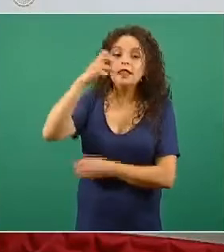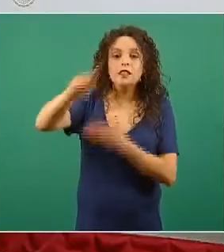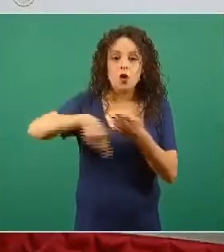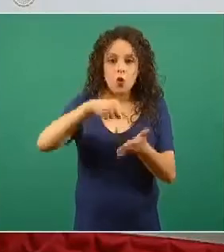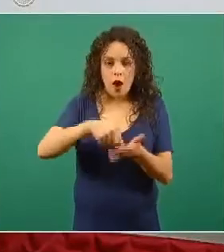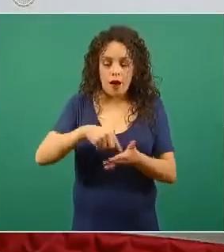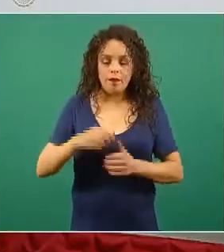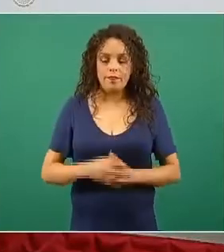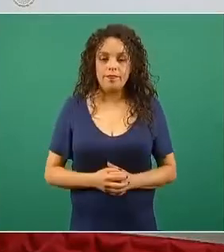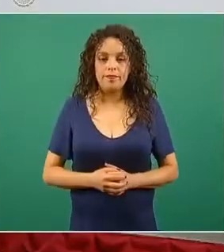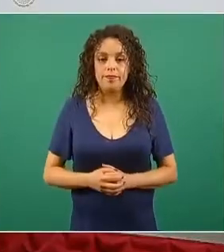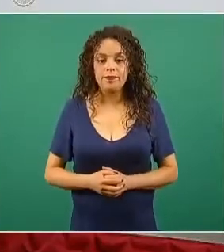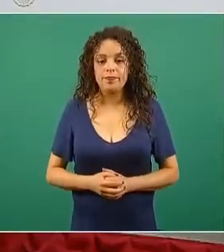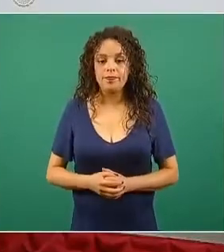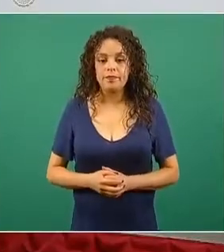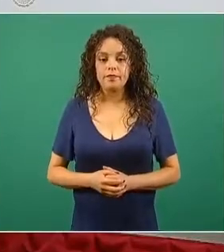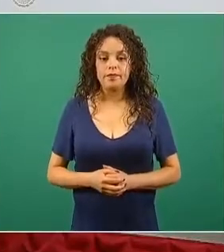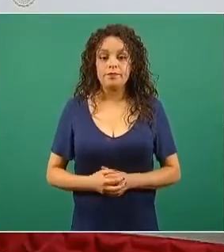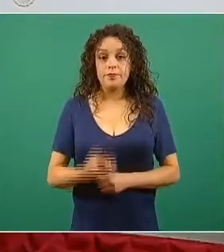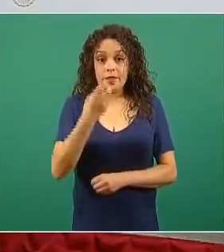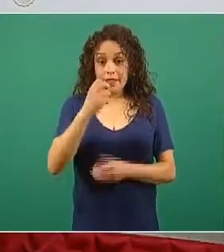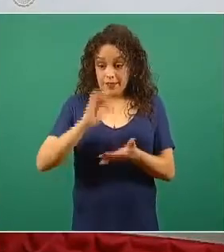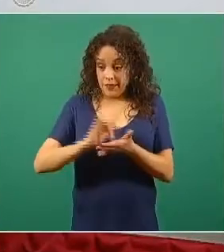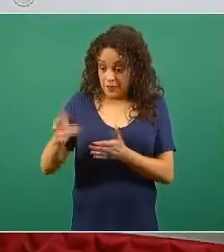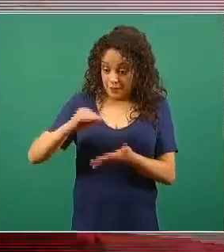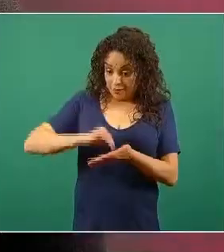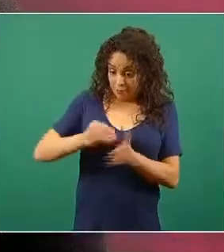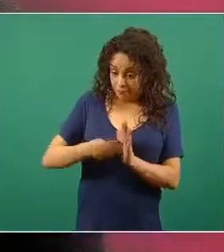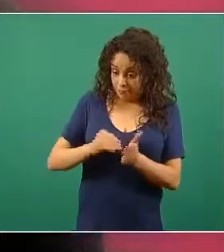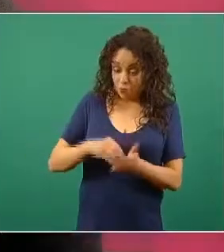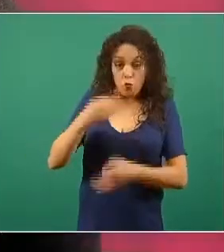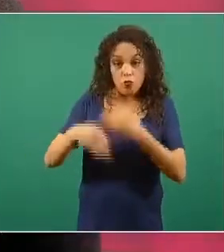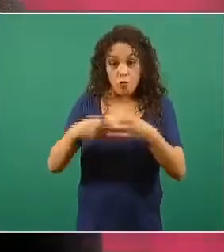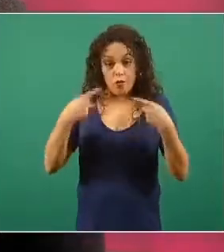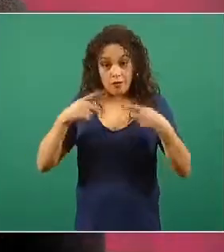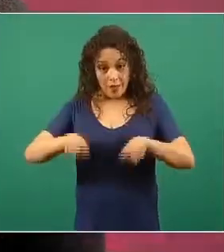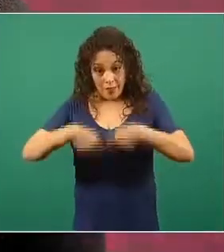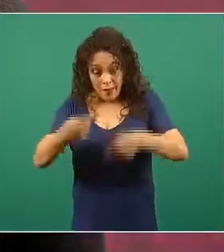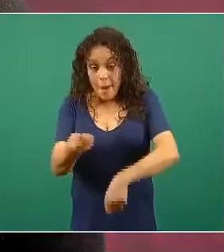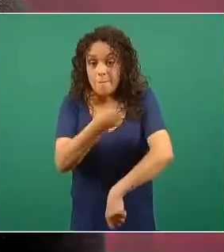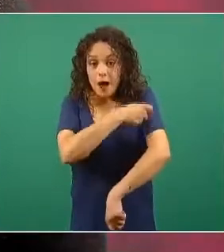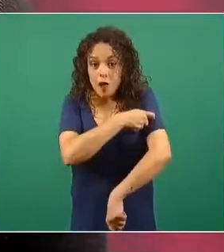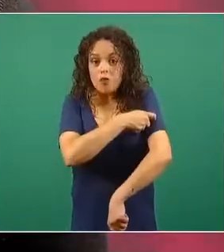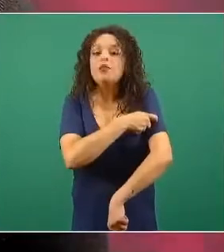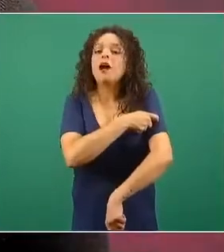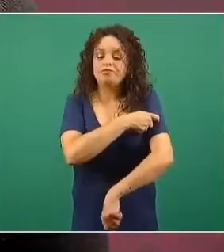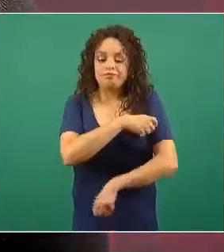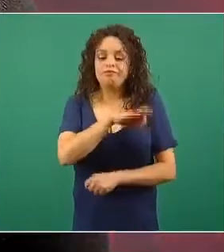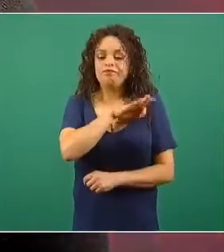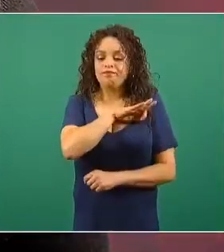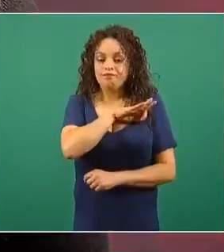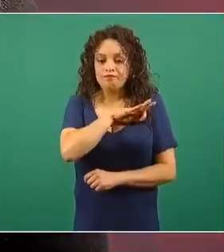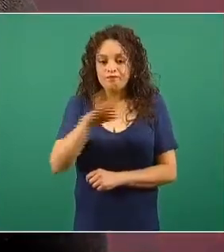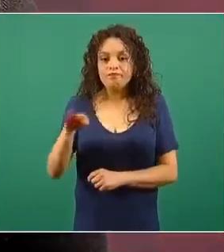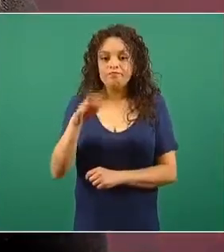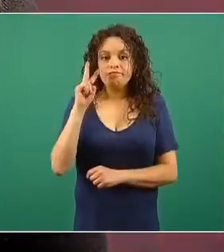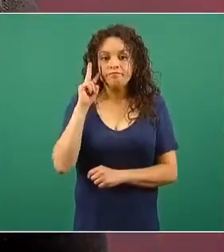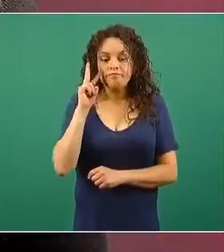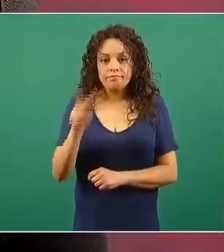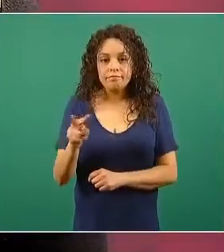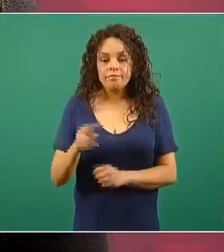lo que la estrategia va a permitir es que todas estas personas que se van a vacunar van a encontrar, así como en su